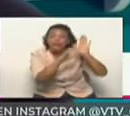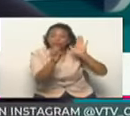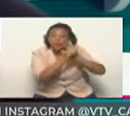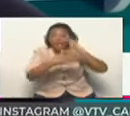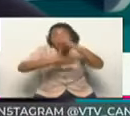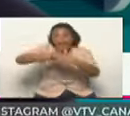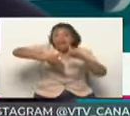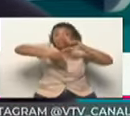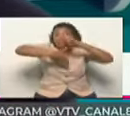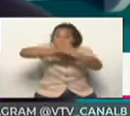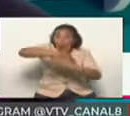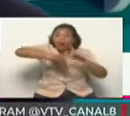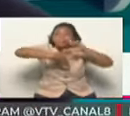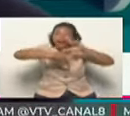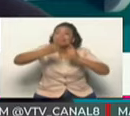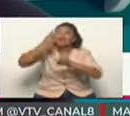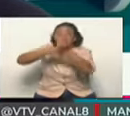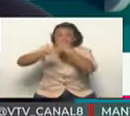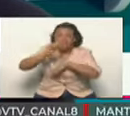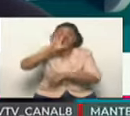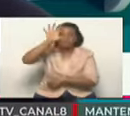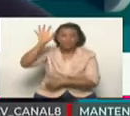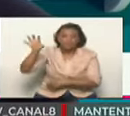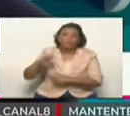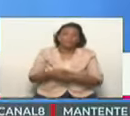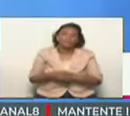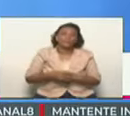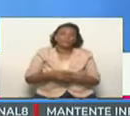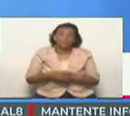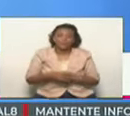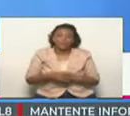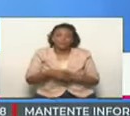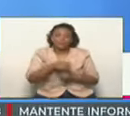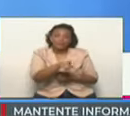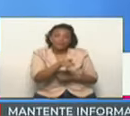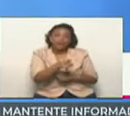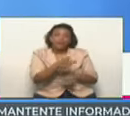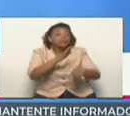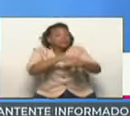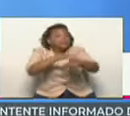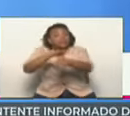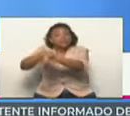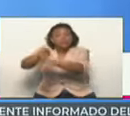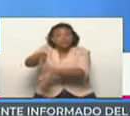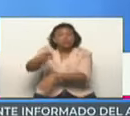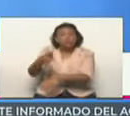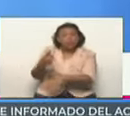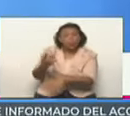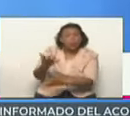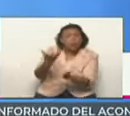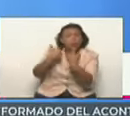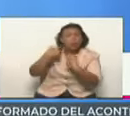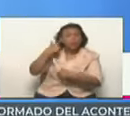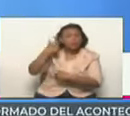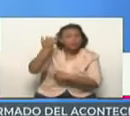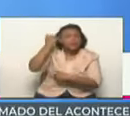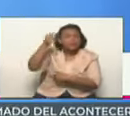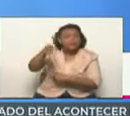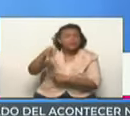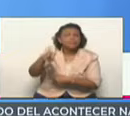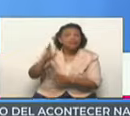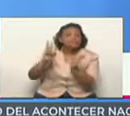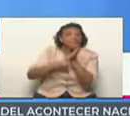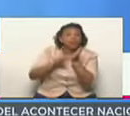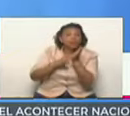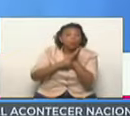Latinoamérica como un país exportador. Correcto, fíjate, es muy importante lo que tú acotas. Hoy Venezuela